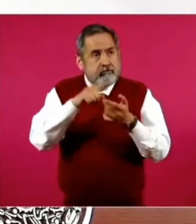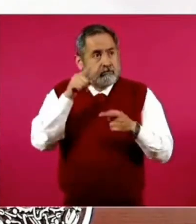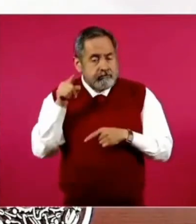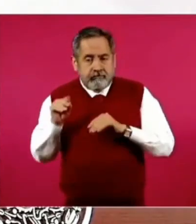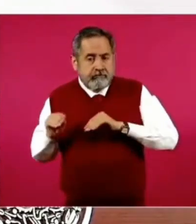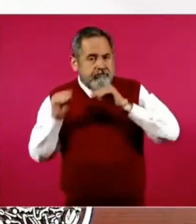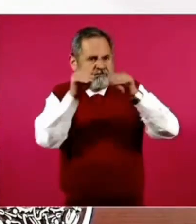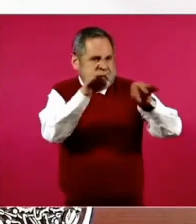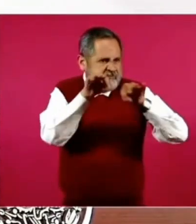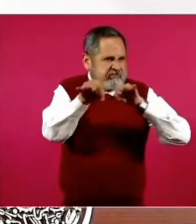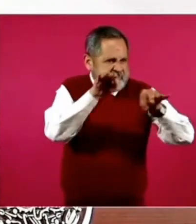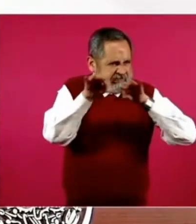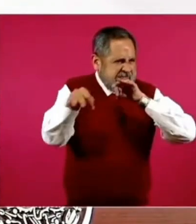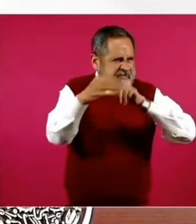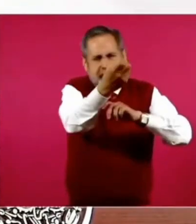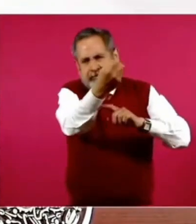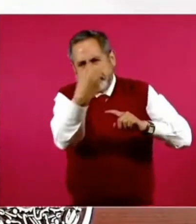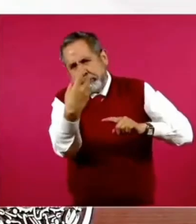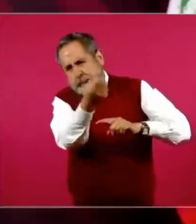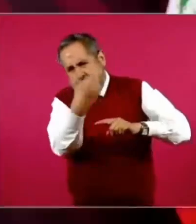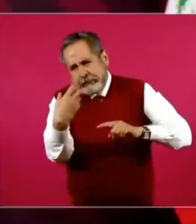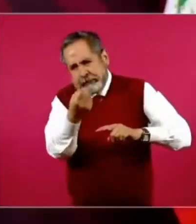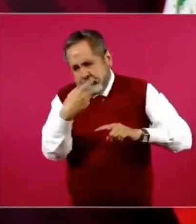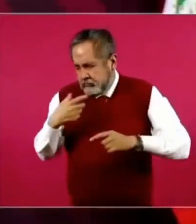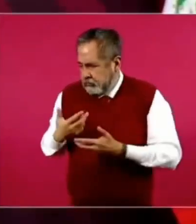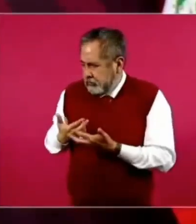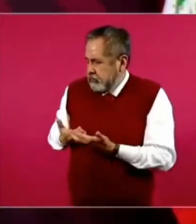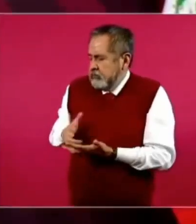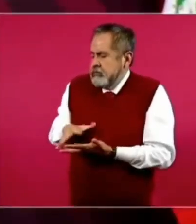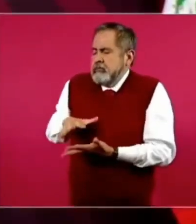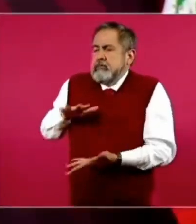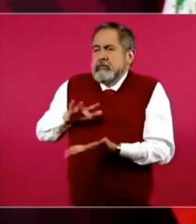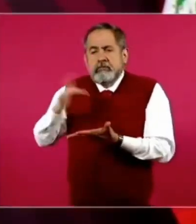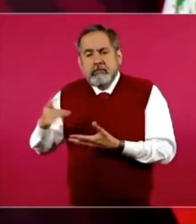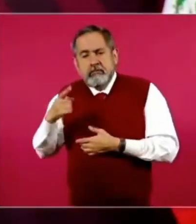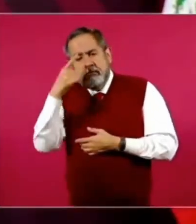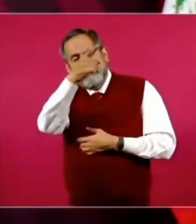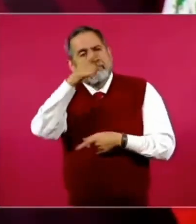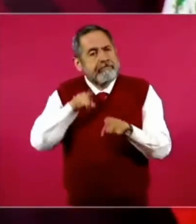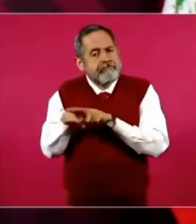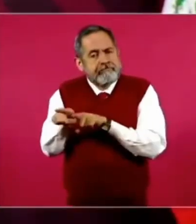nuestros paisanos migrantes que